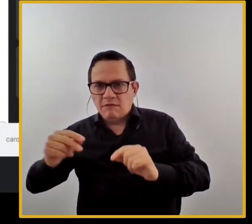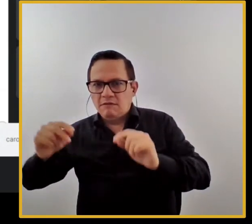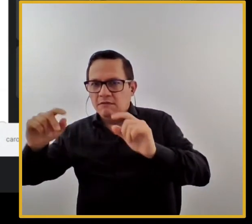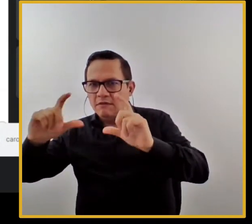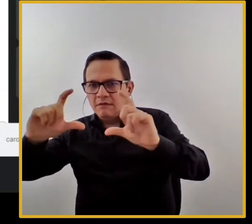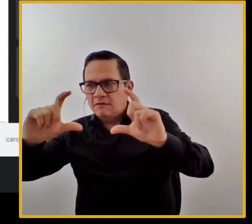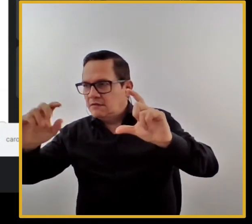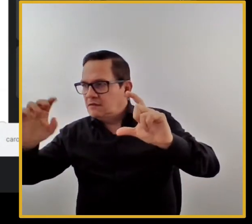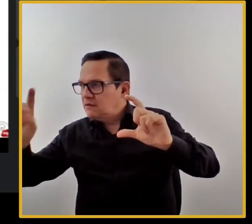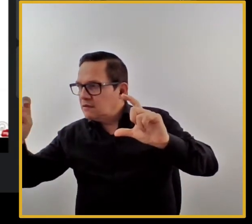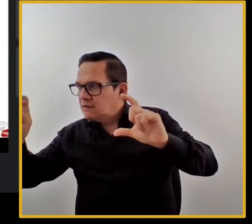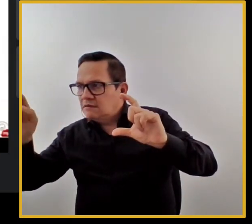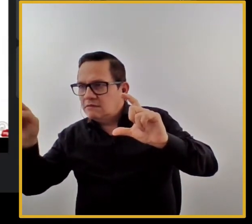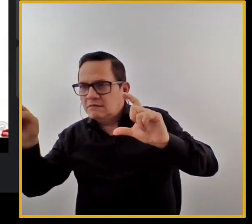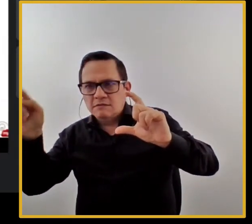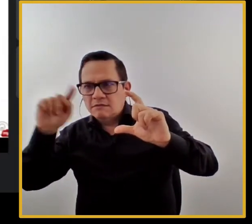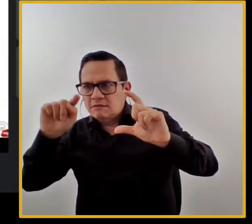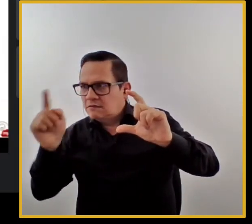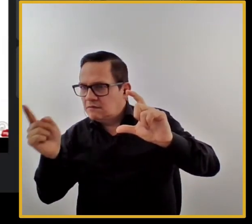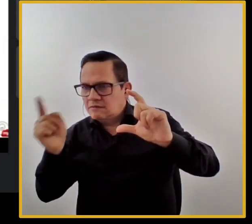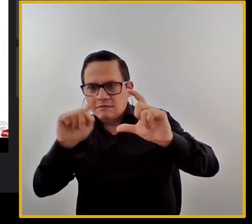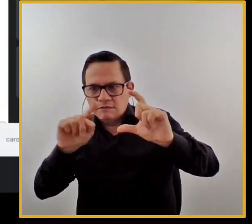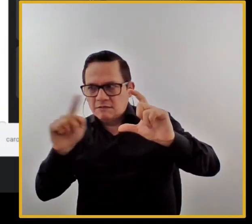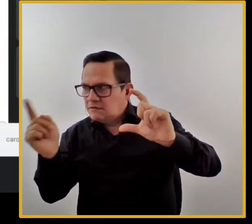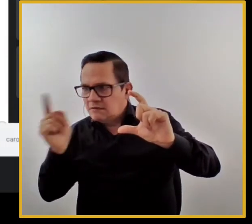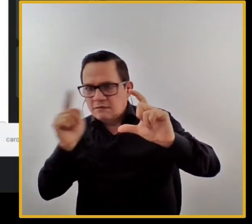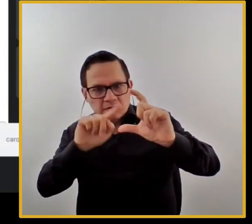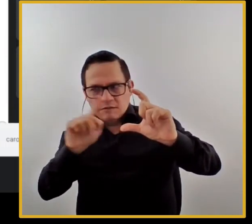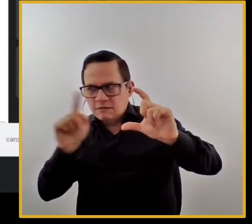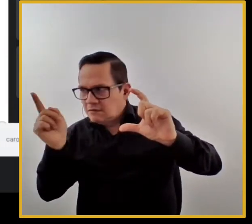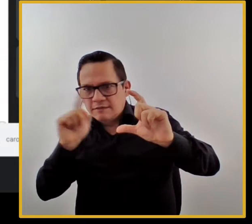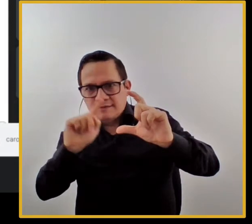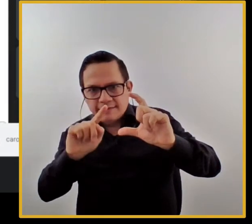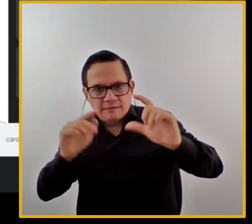de x. Carolina.